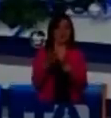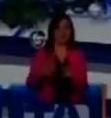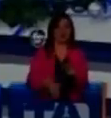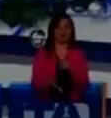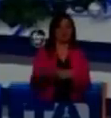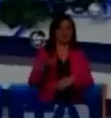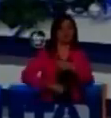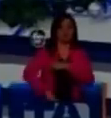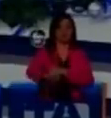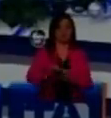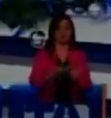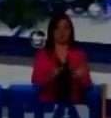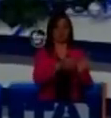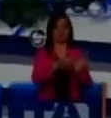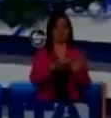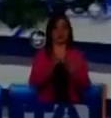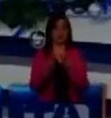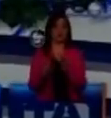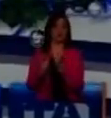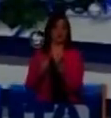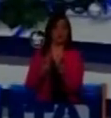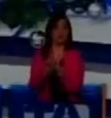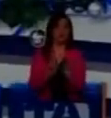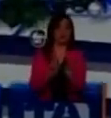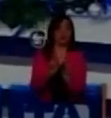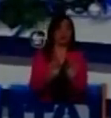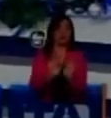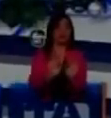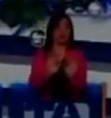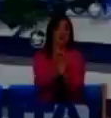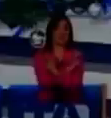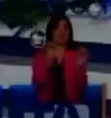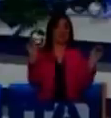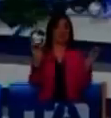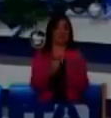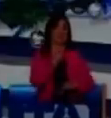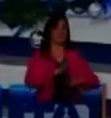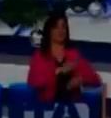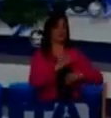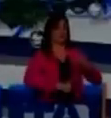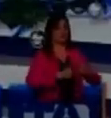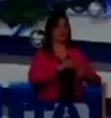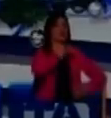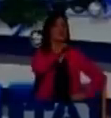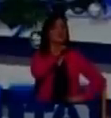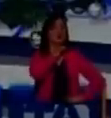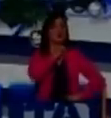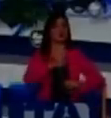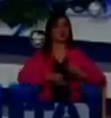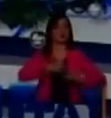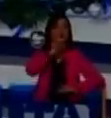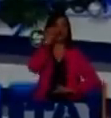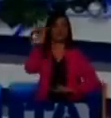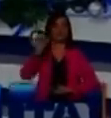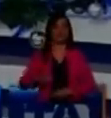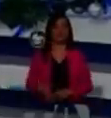deportivas refaccionadas. Así es, la razón del abandono de este espacio público es la delincuencia y la descarada venta y consumo